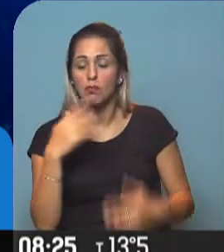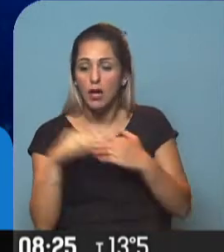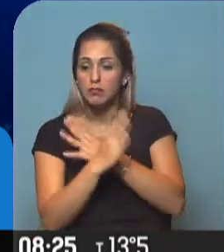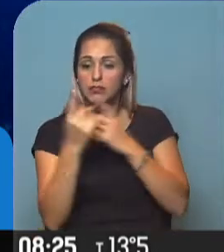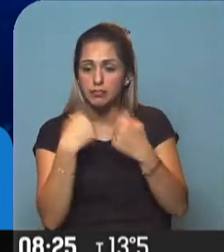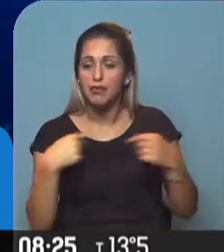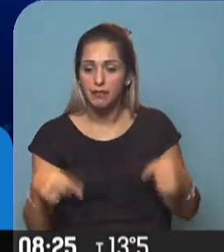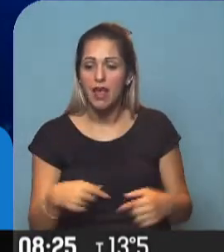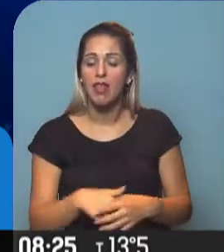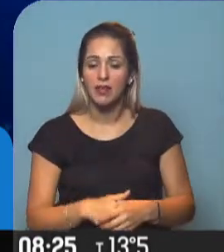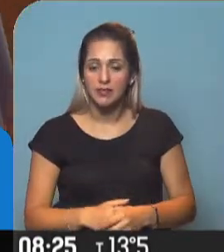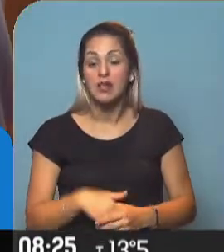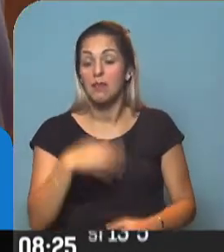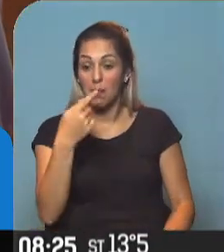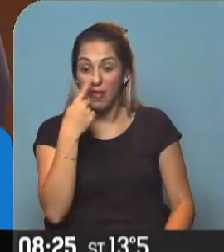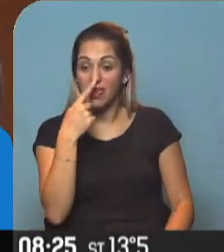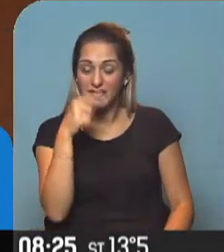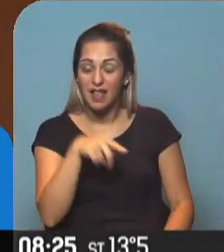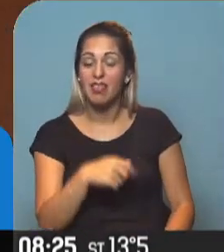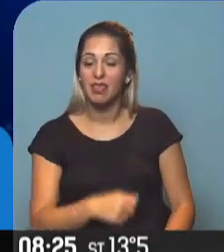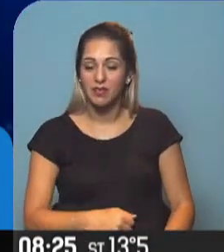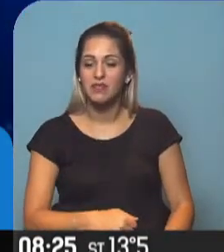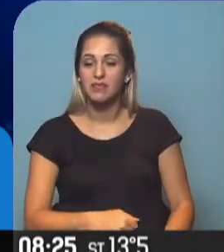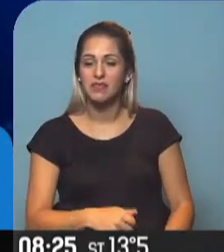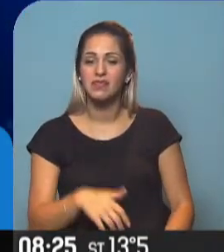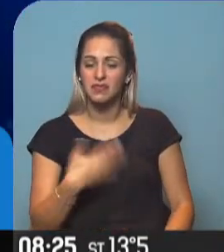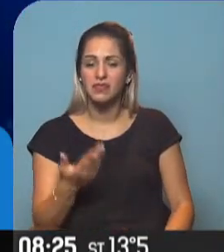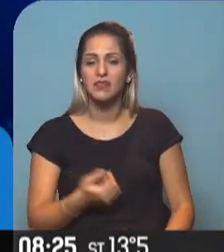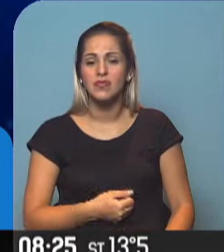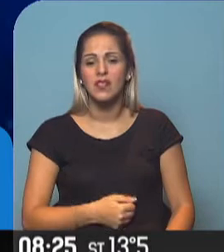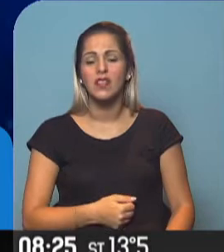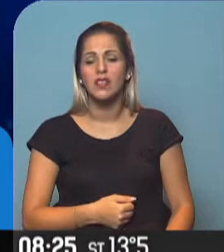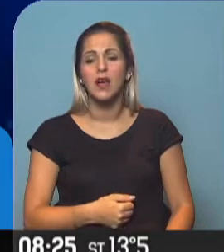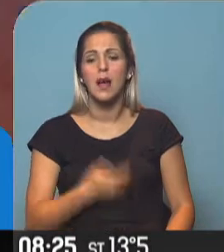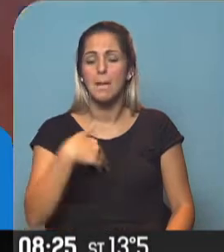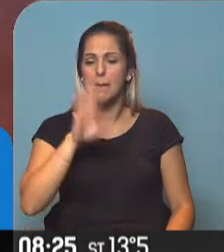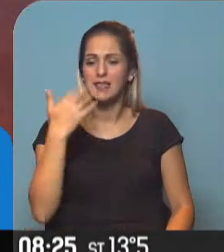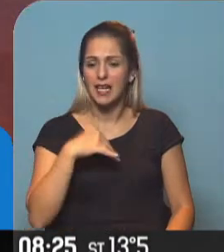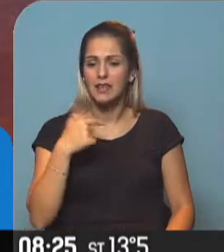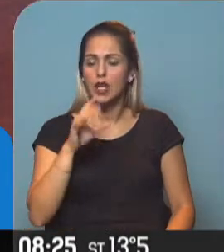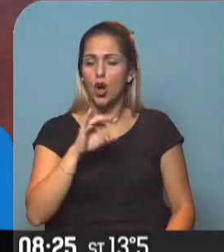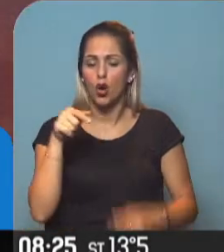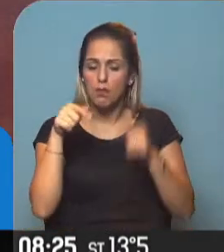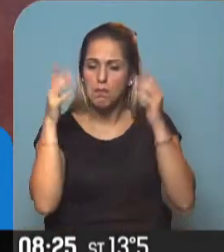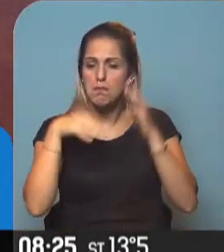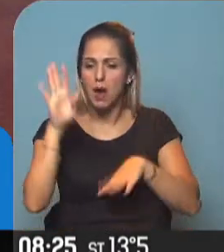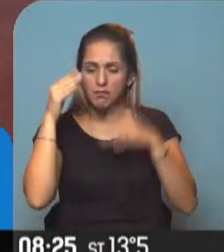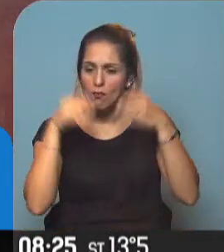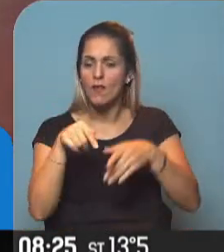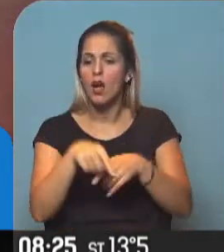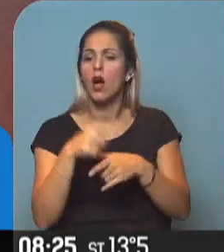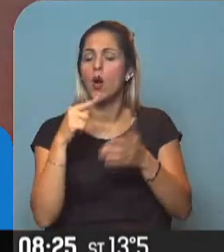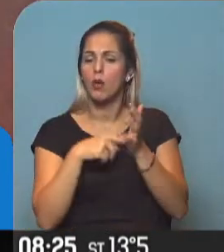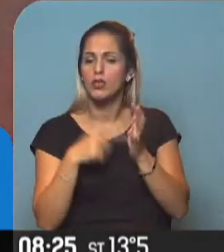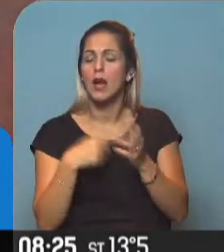sindicales en casos interesantes que estás aportando en todo el país buenos aires principalmente buenos aires pero